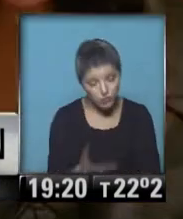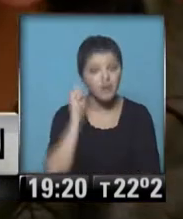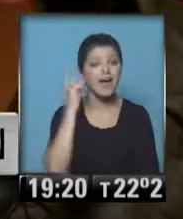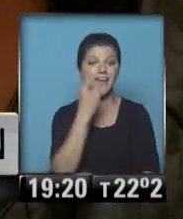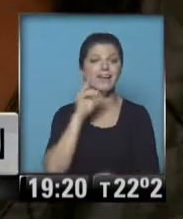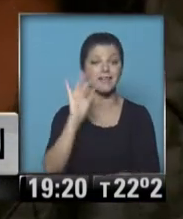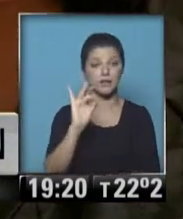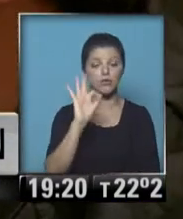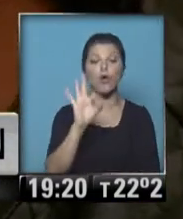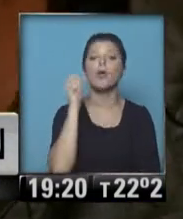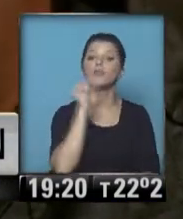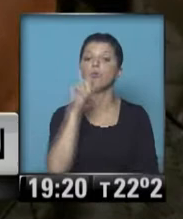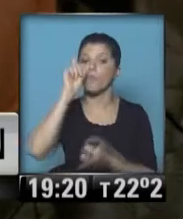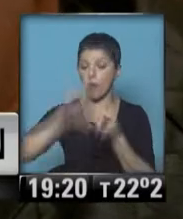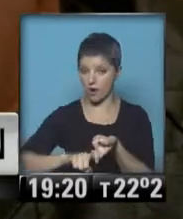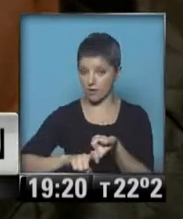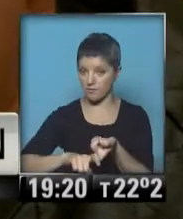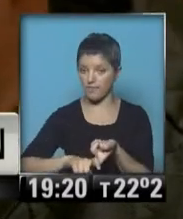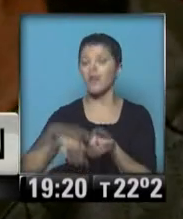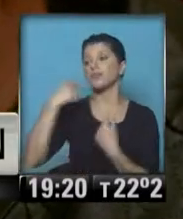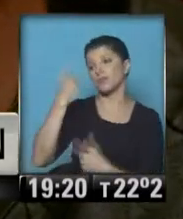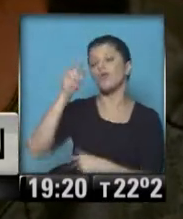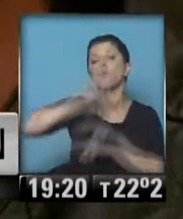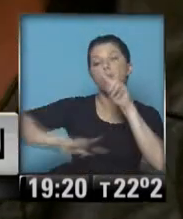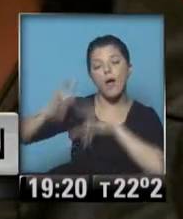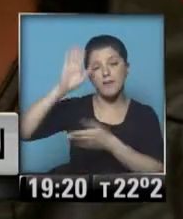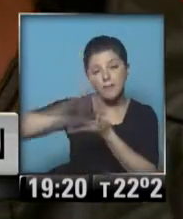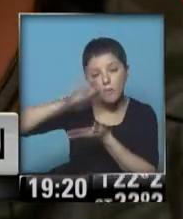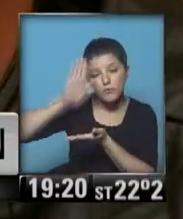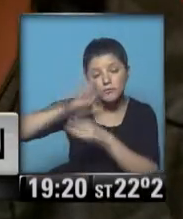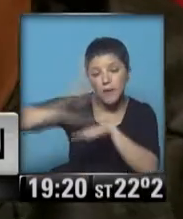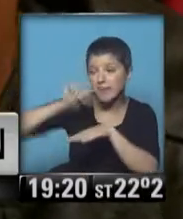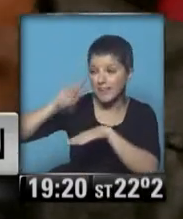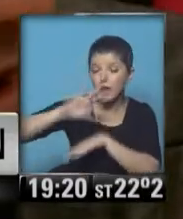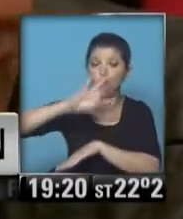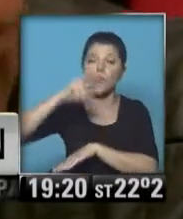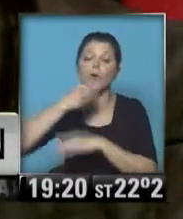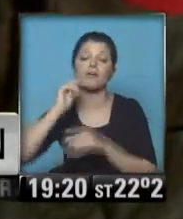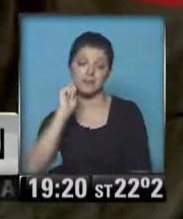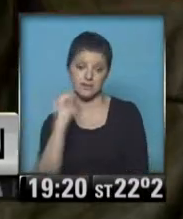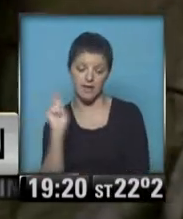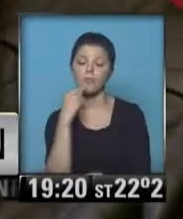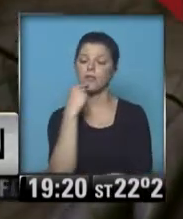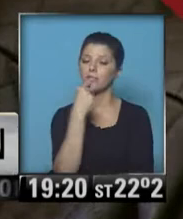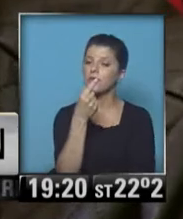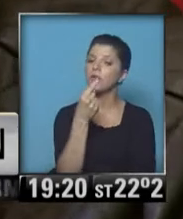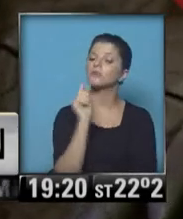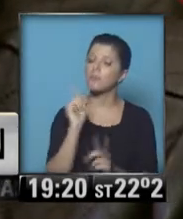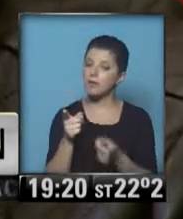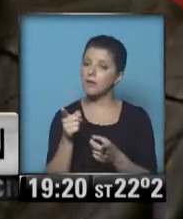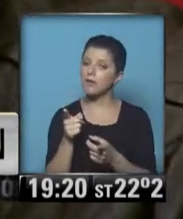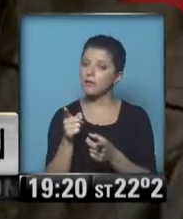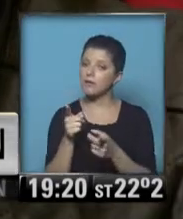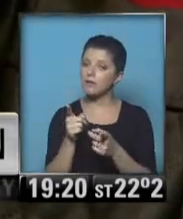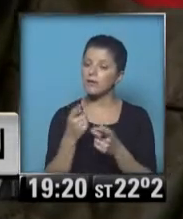a su pareja. Carlotto dijo que la justicia tiene que encontrar a los responsables de la apropiación de su nieto y reiteró que no salvará a